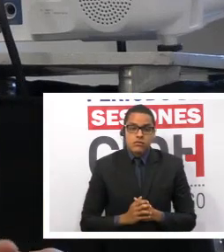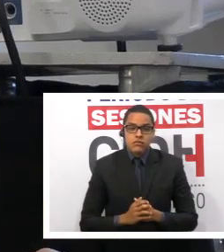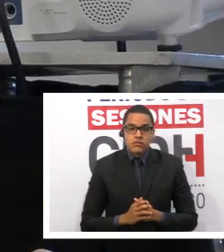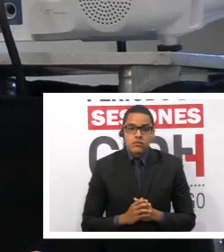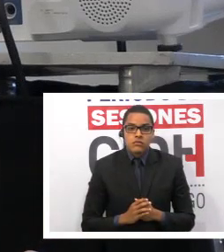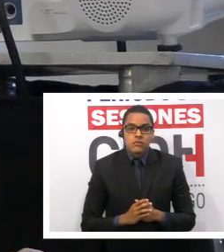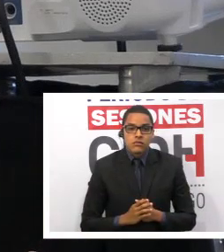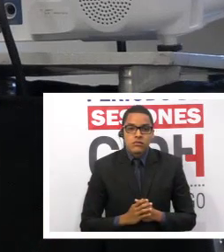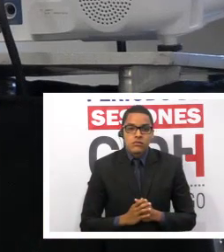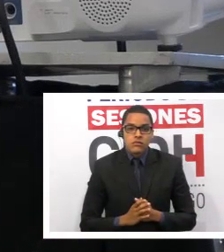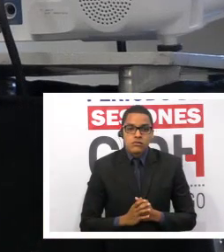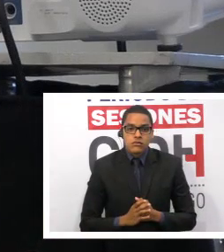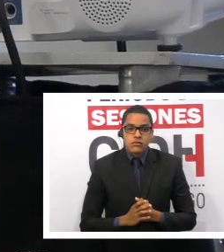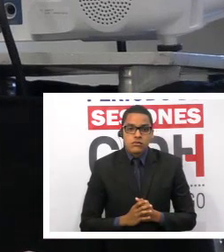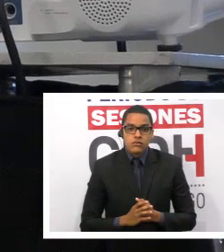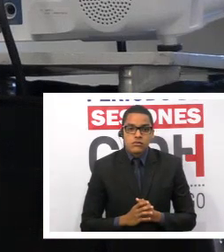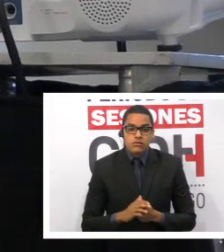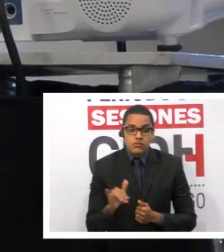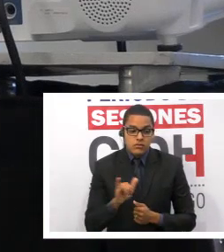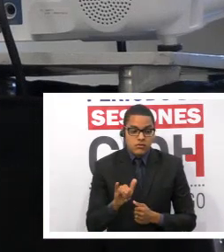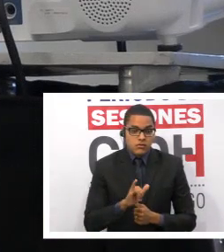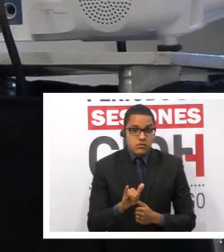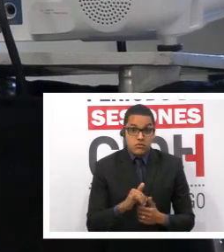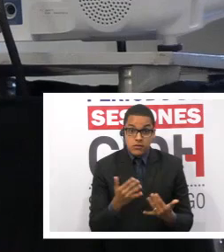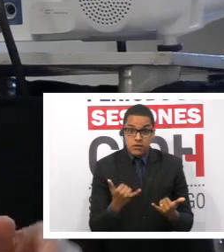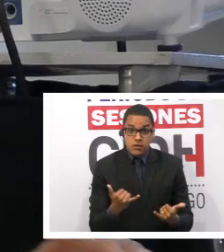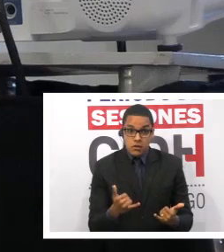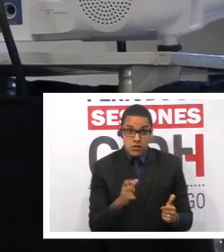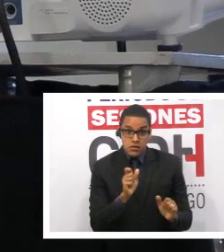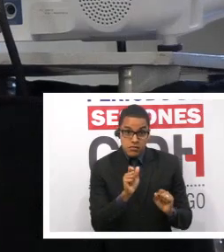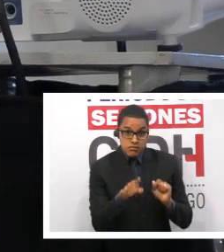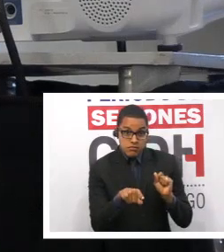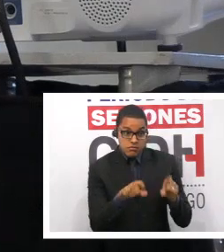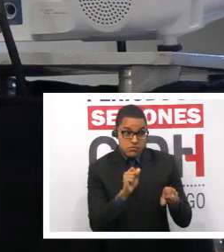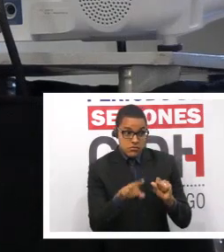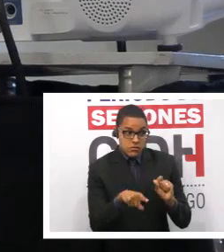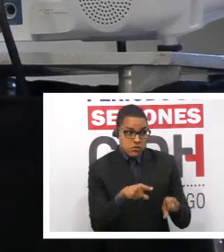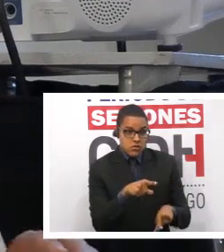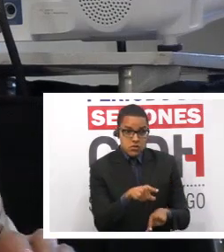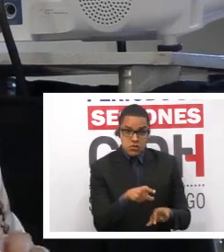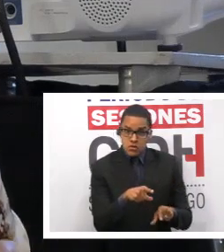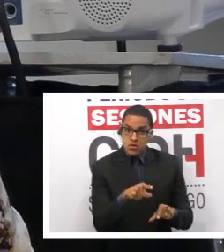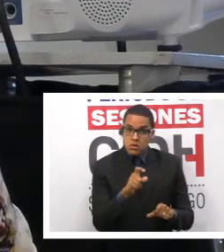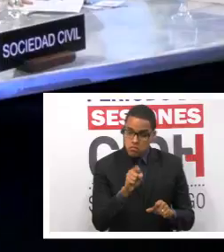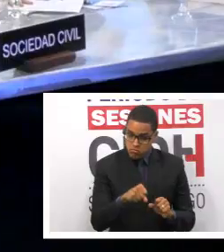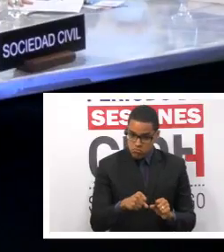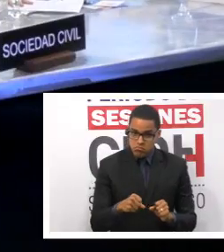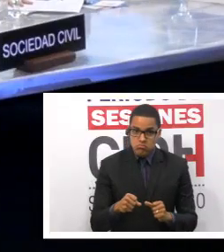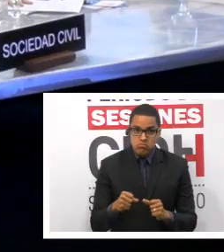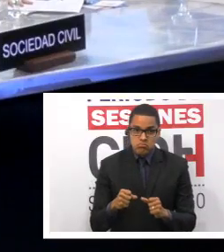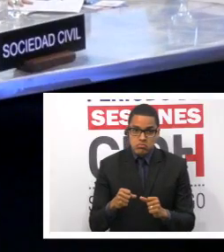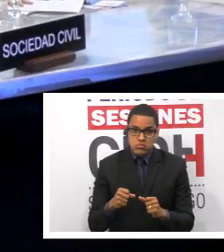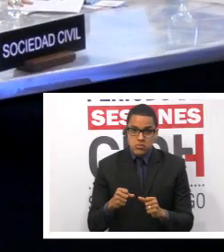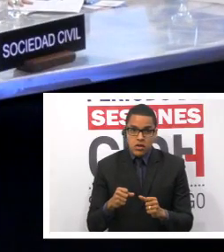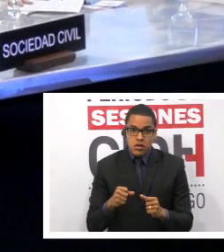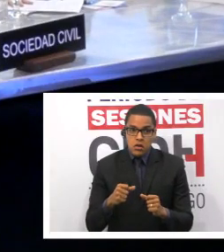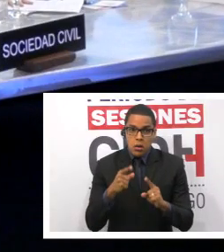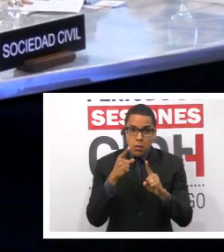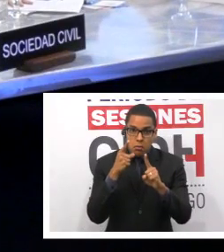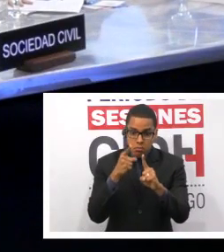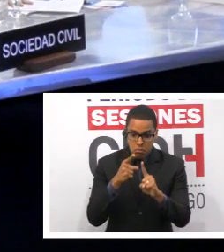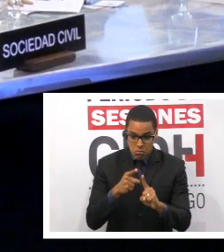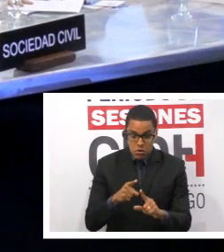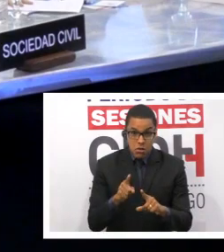puede digamos impulsar en las preguntas que realizan los estados voy a pasarles la haya habido preocupaciones sobre